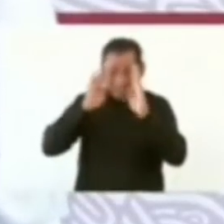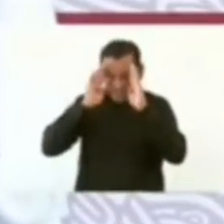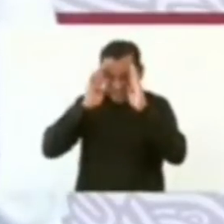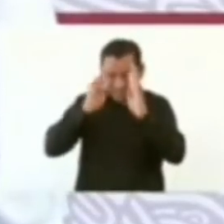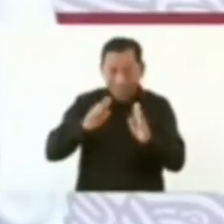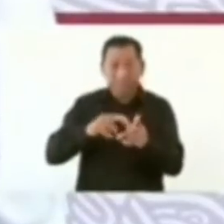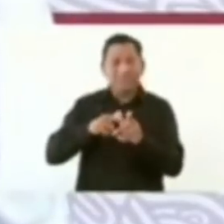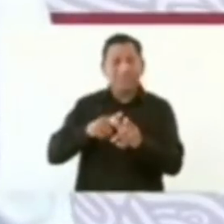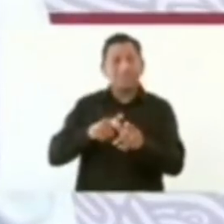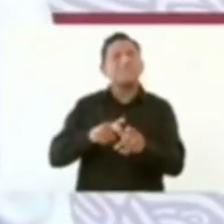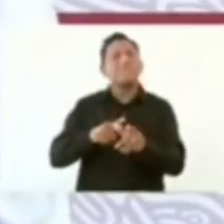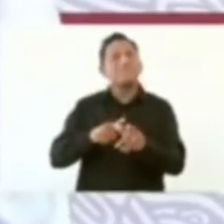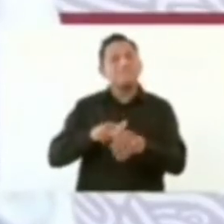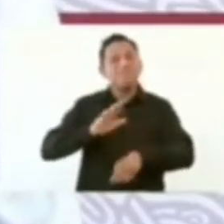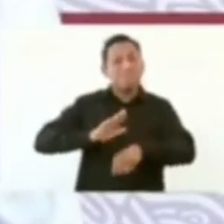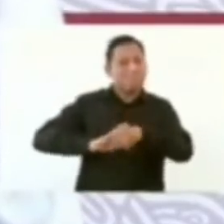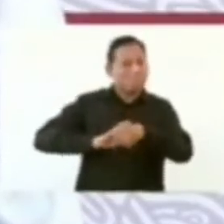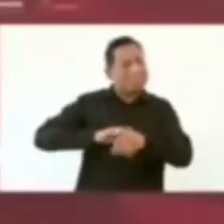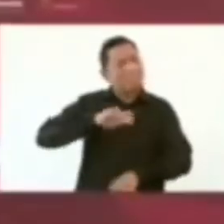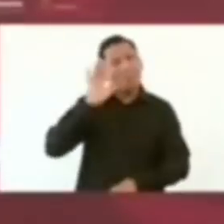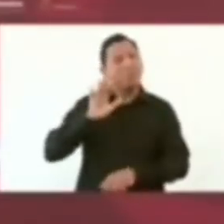vamos a sacar